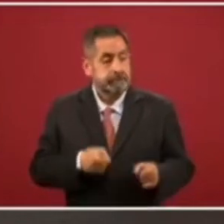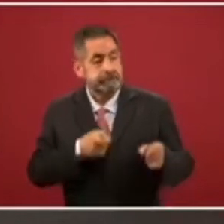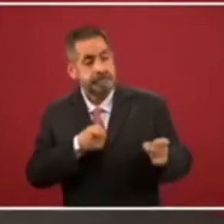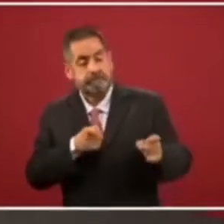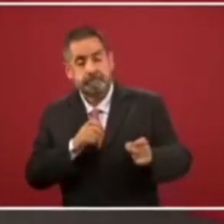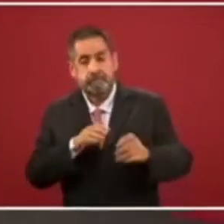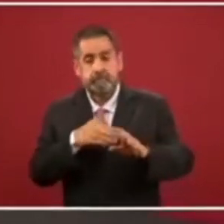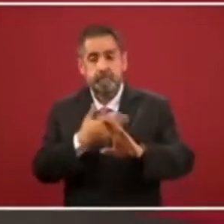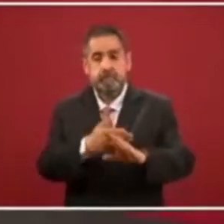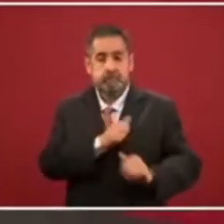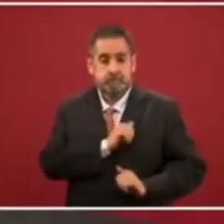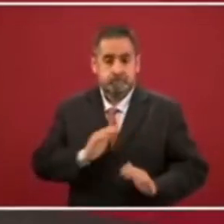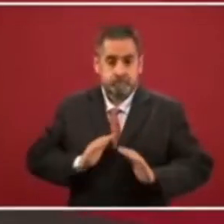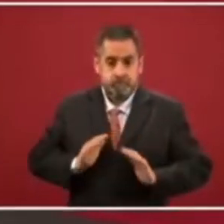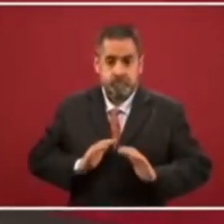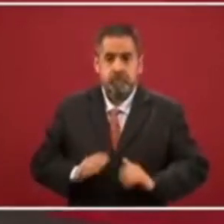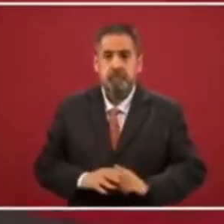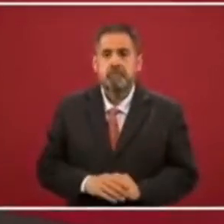Una